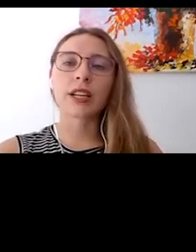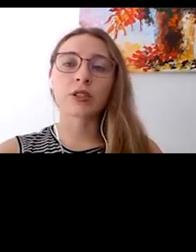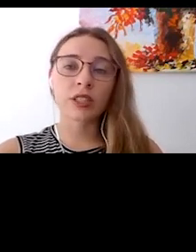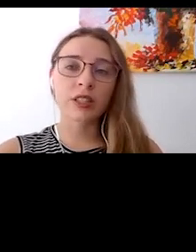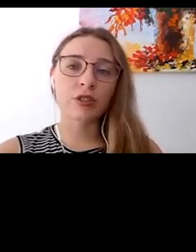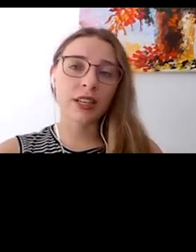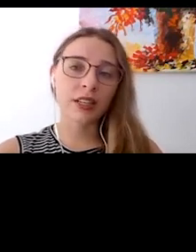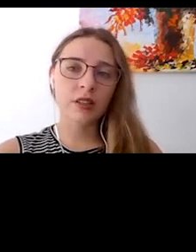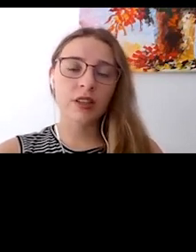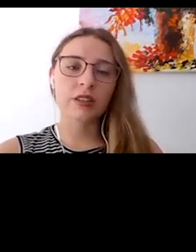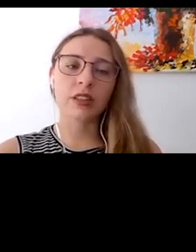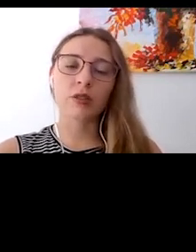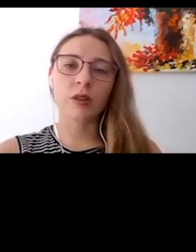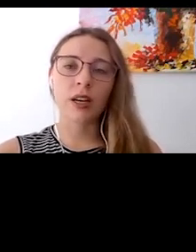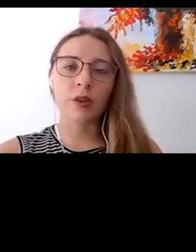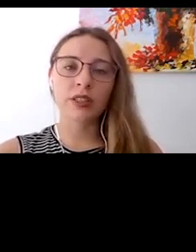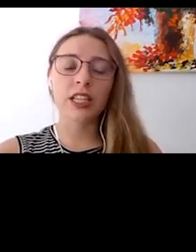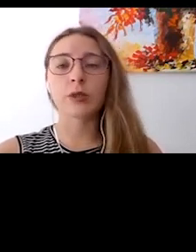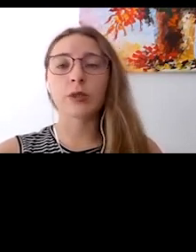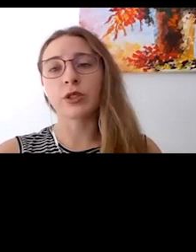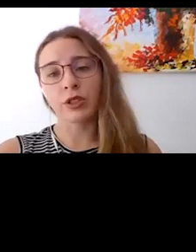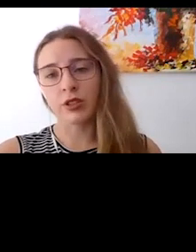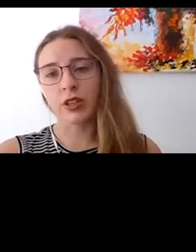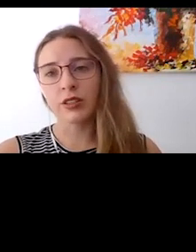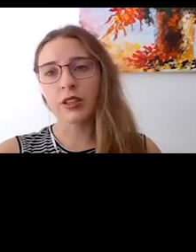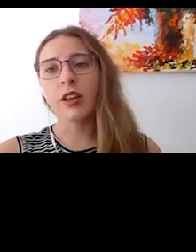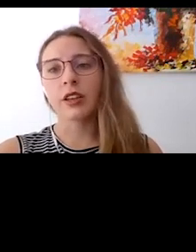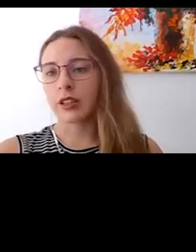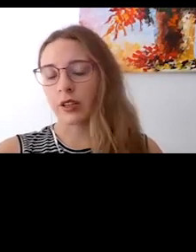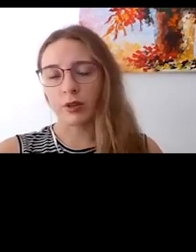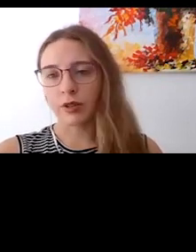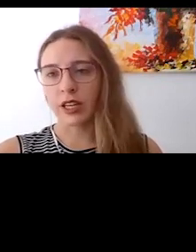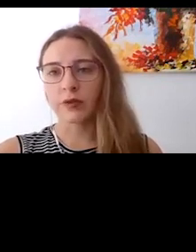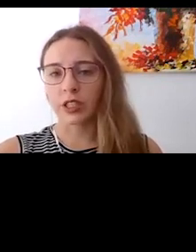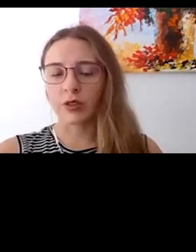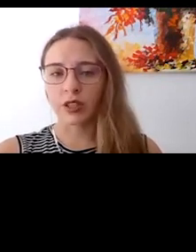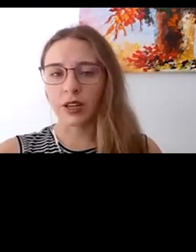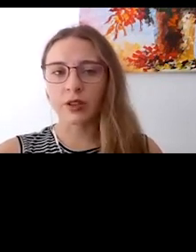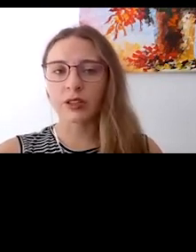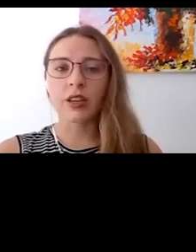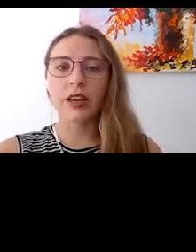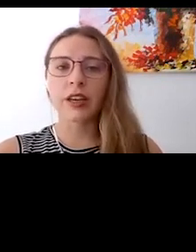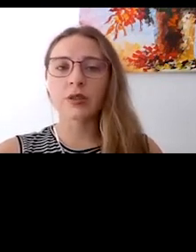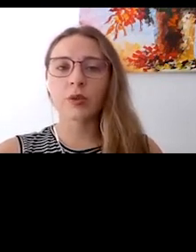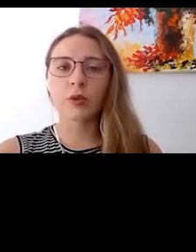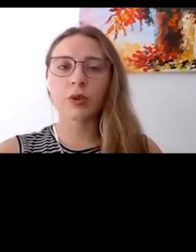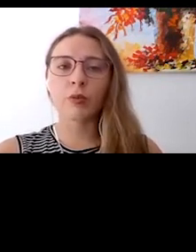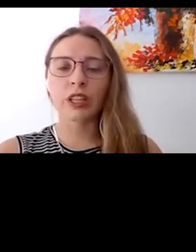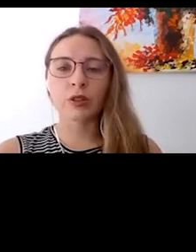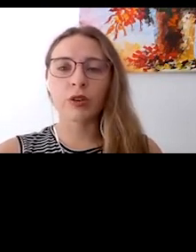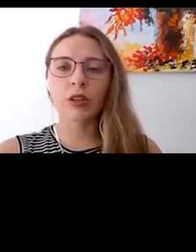las obligaciones adicionales que tienen los trabajadores y las prohibiciones adicionales que de igual manera tienen los trabajadores. Es